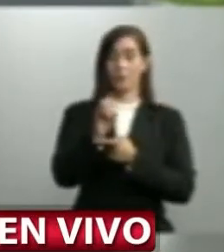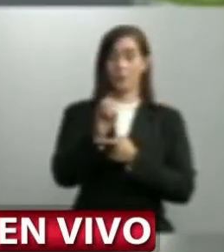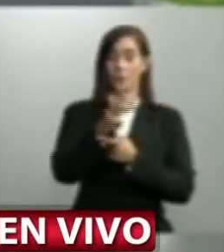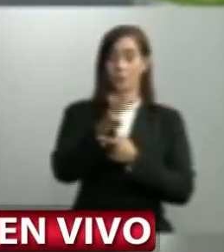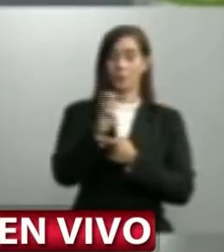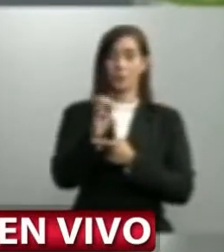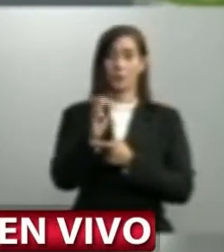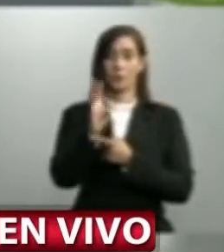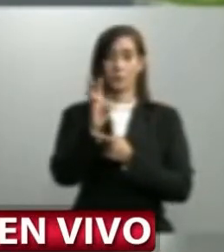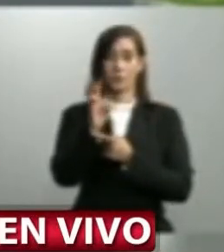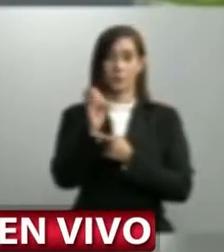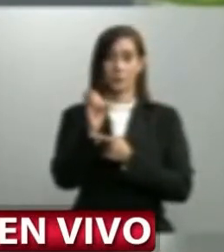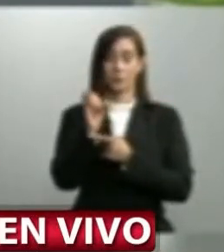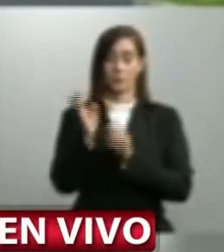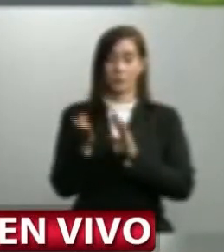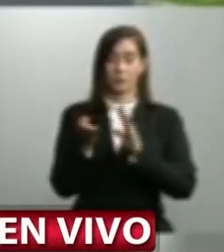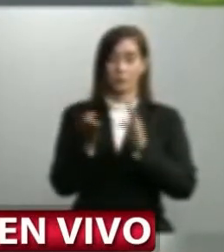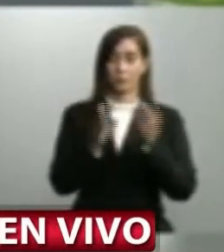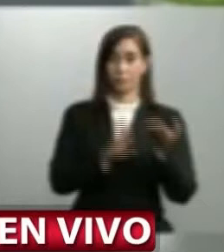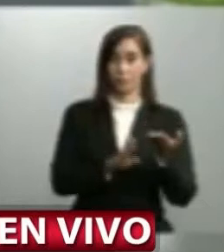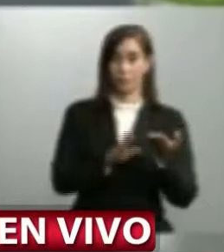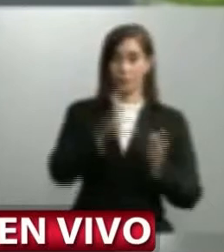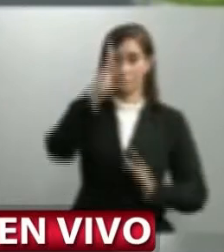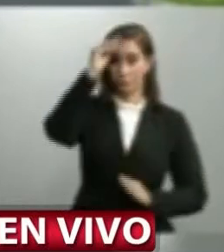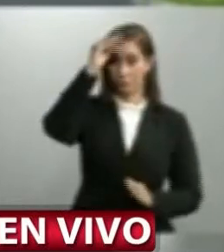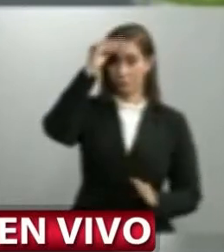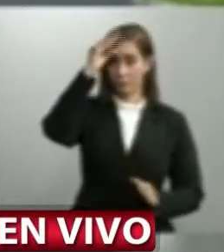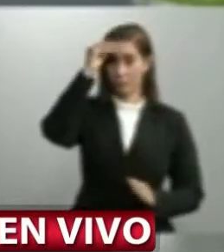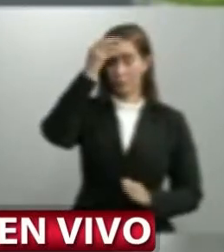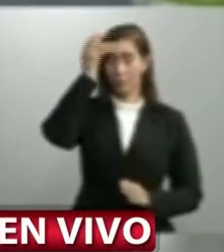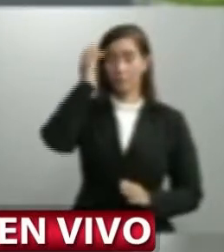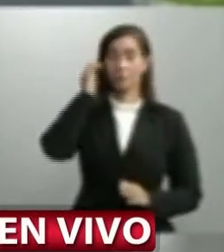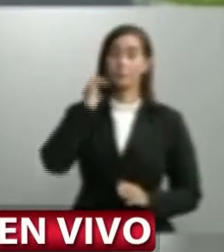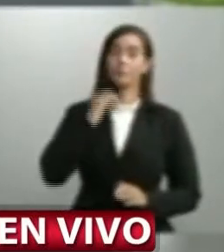460 fallecidos son hombres.